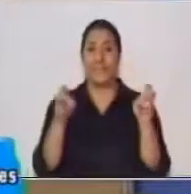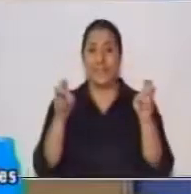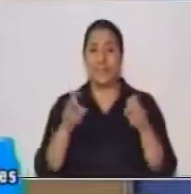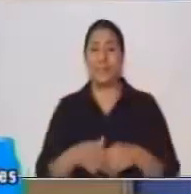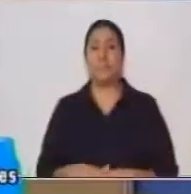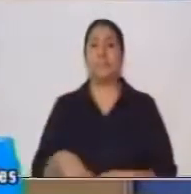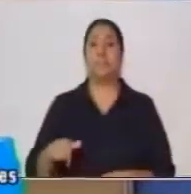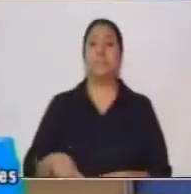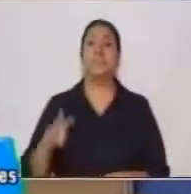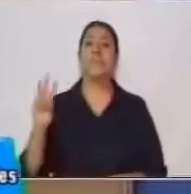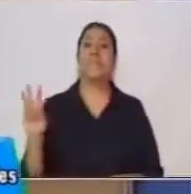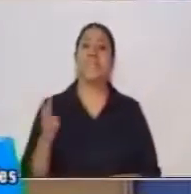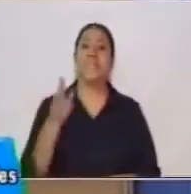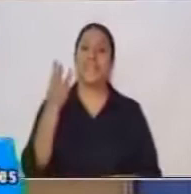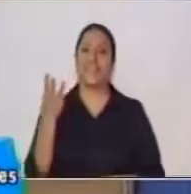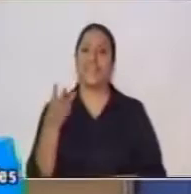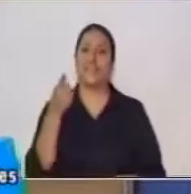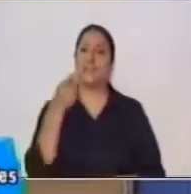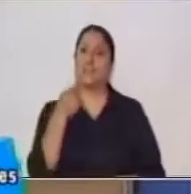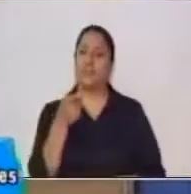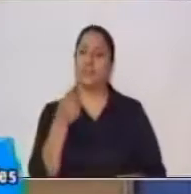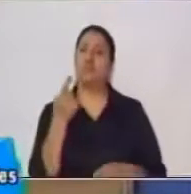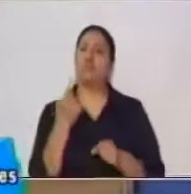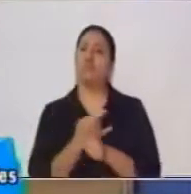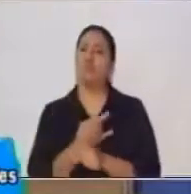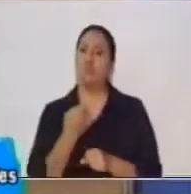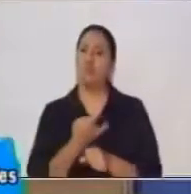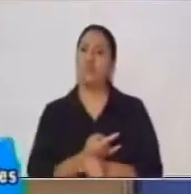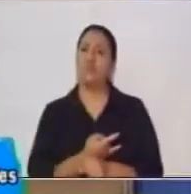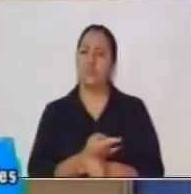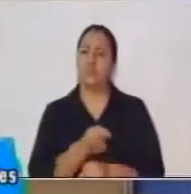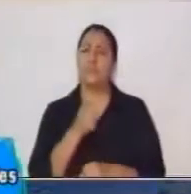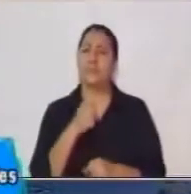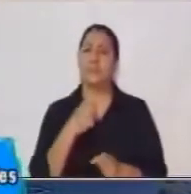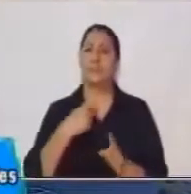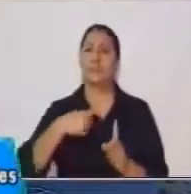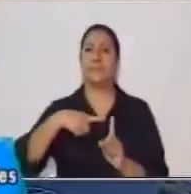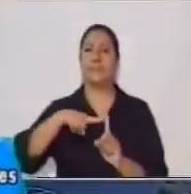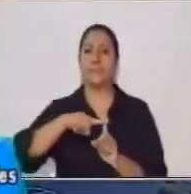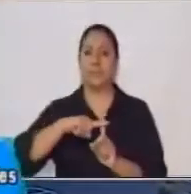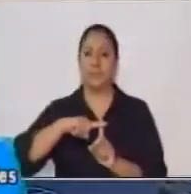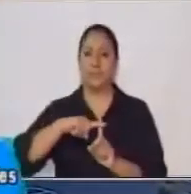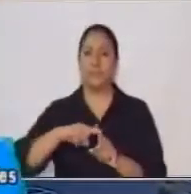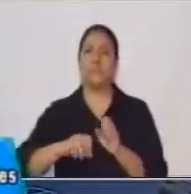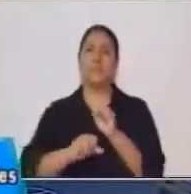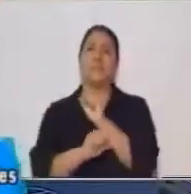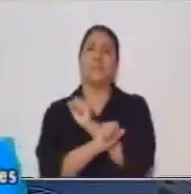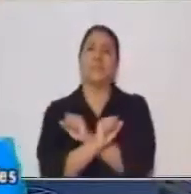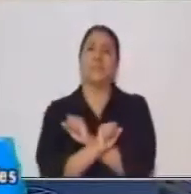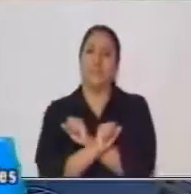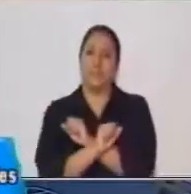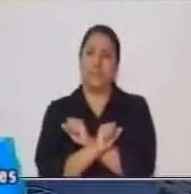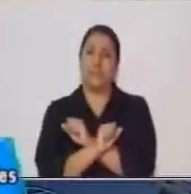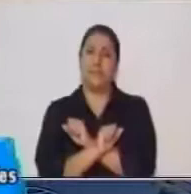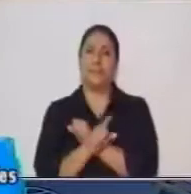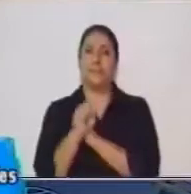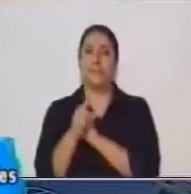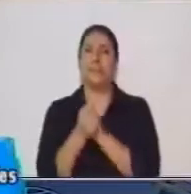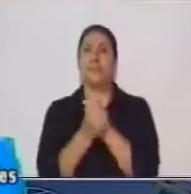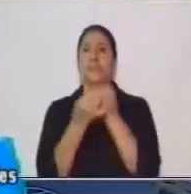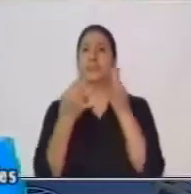Y tres, estás aplicando la suma, la multiplicación y los